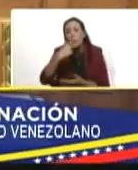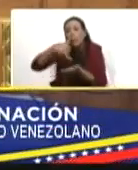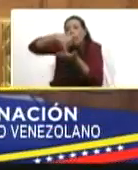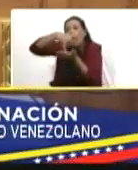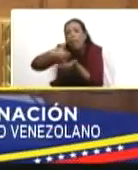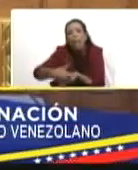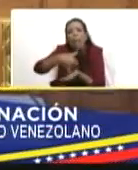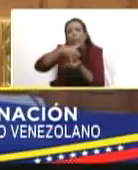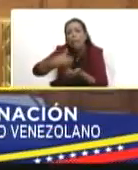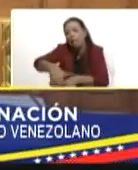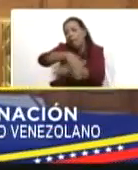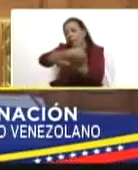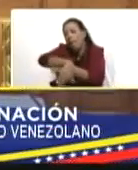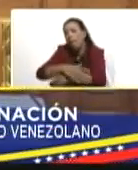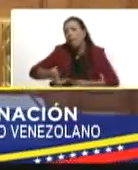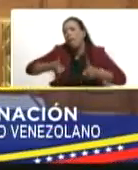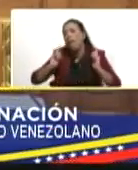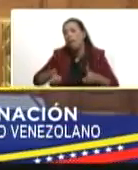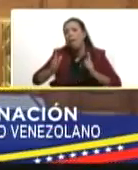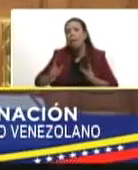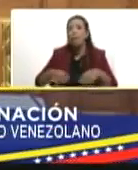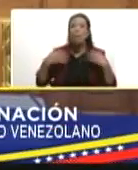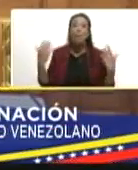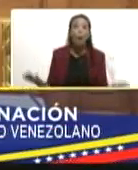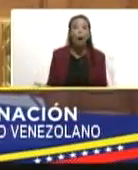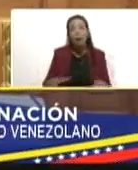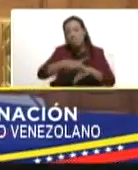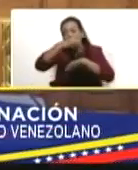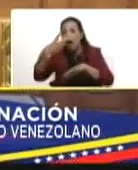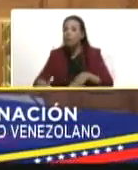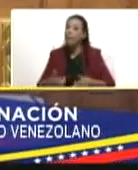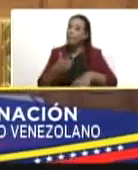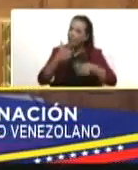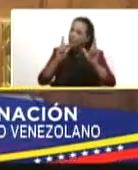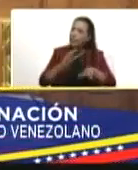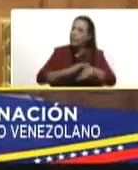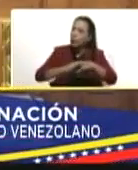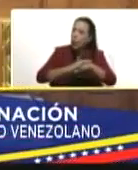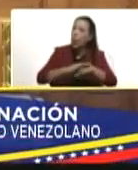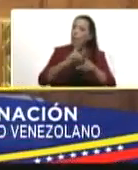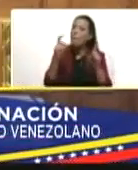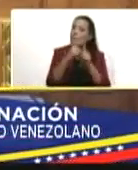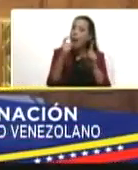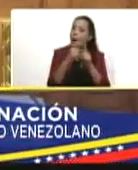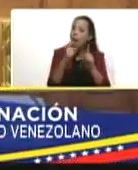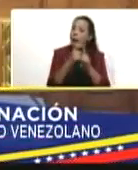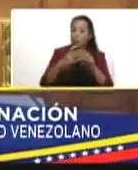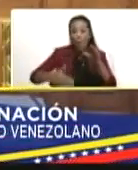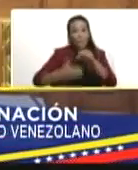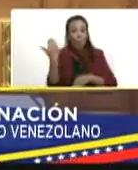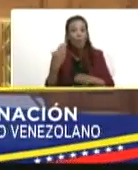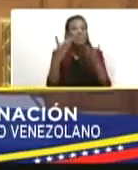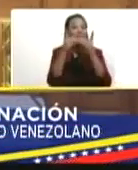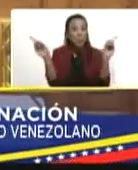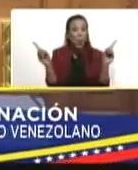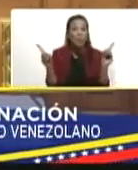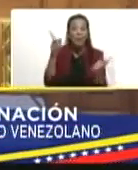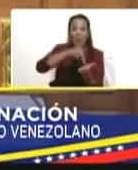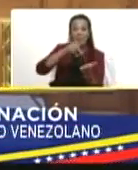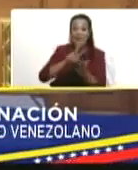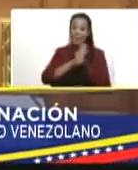en orfandad y el desamparo me permite afirmar que nuestro modelo de democracia